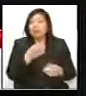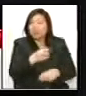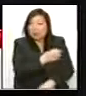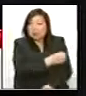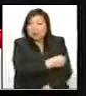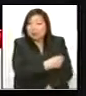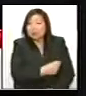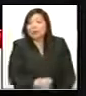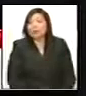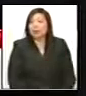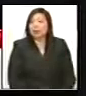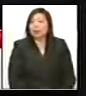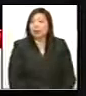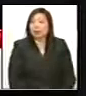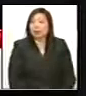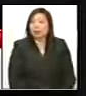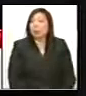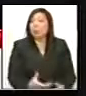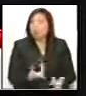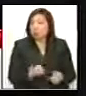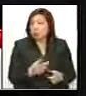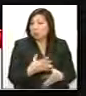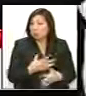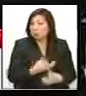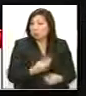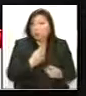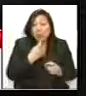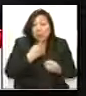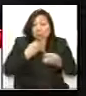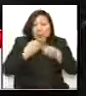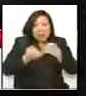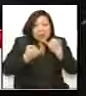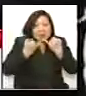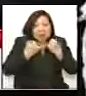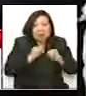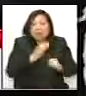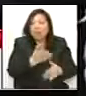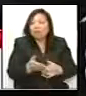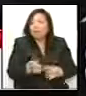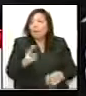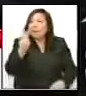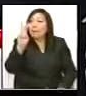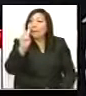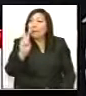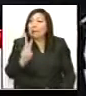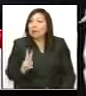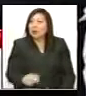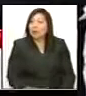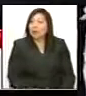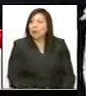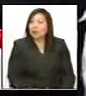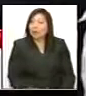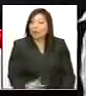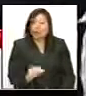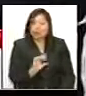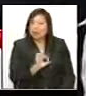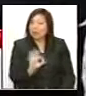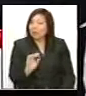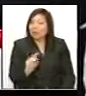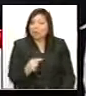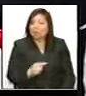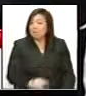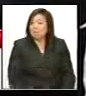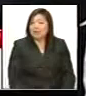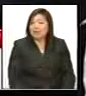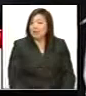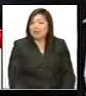No quiero entrar en mucho detalle, pero encantados cuando ustedes gusten. Sobre lo que mencionaron, el tema de venezolanos, no son 500.000 en el CIS,